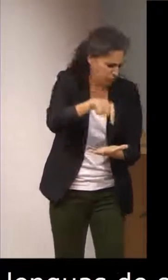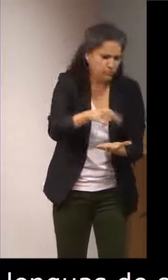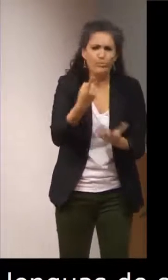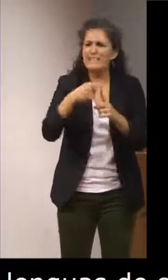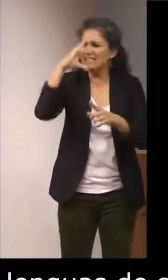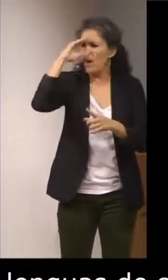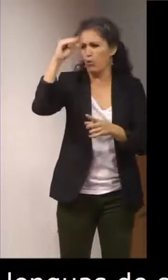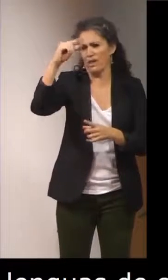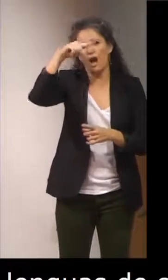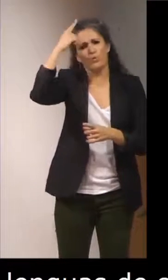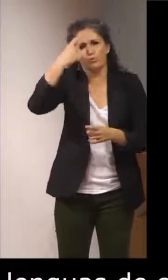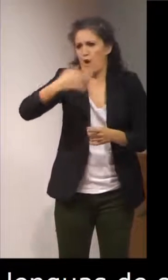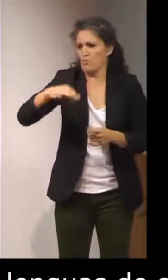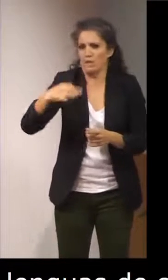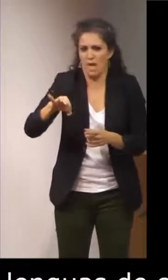presencia